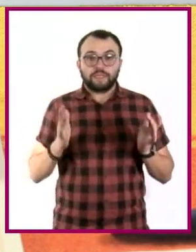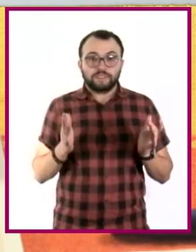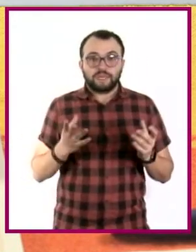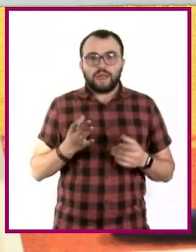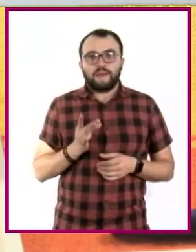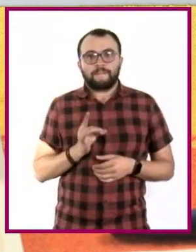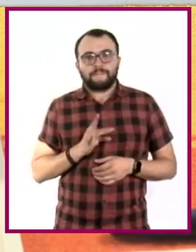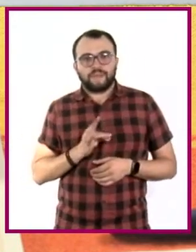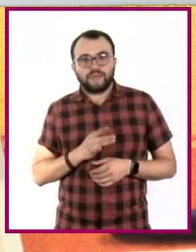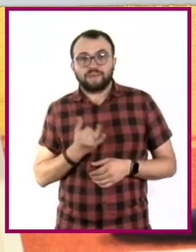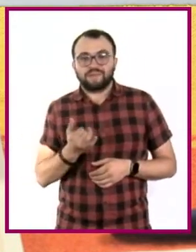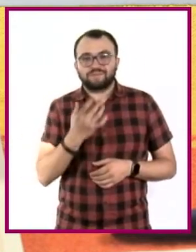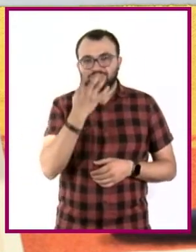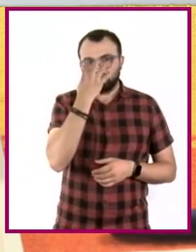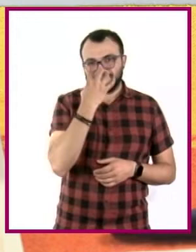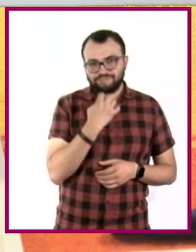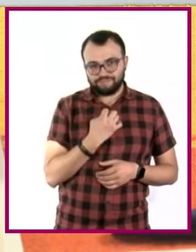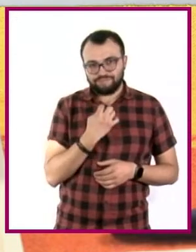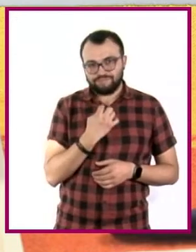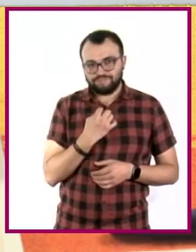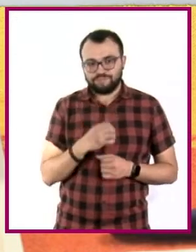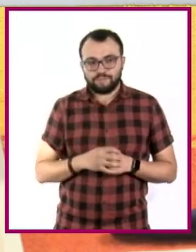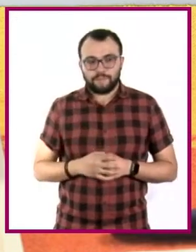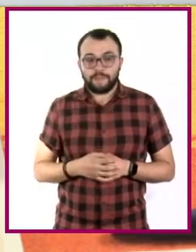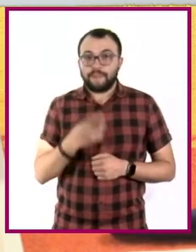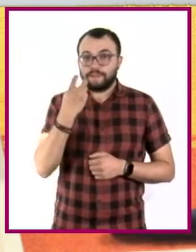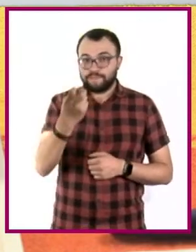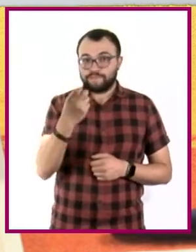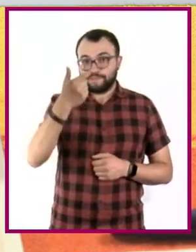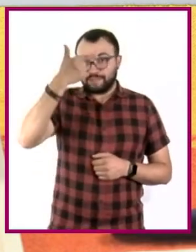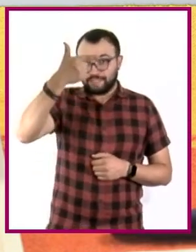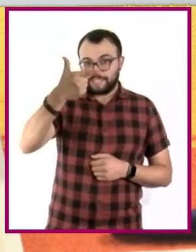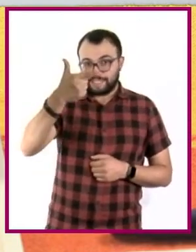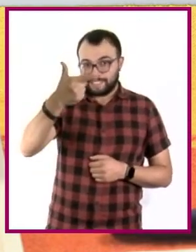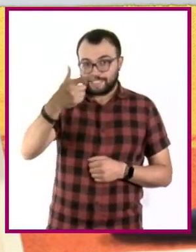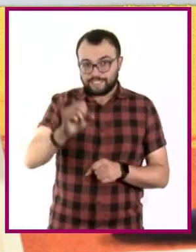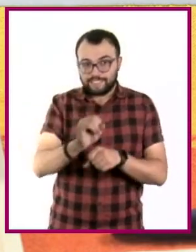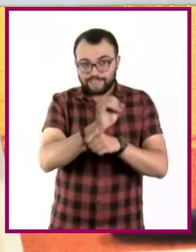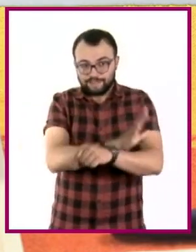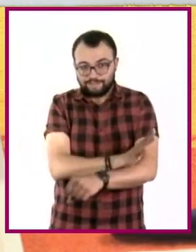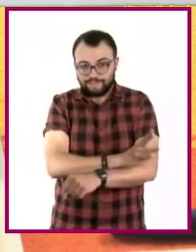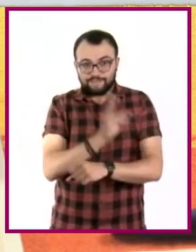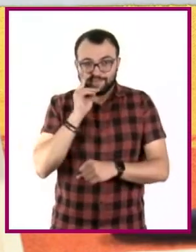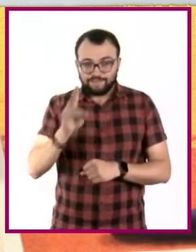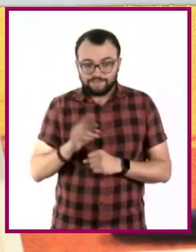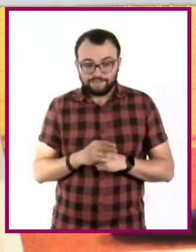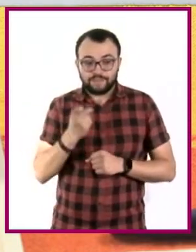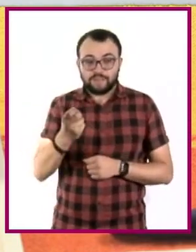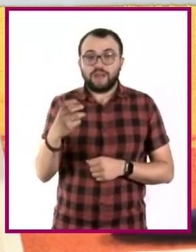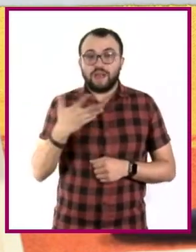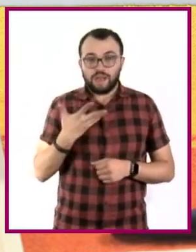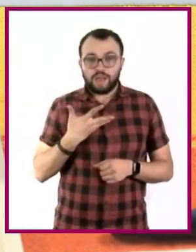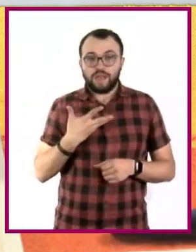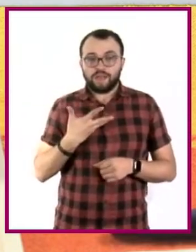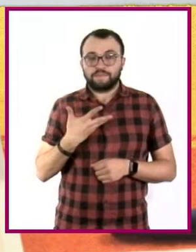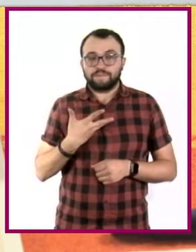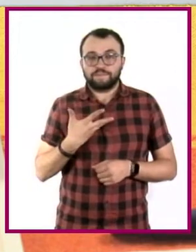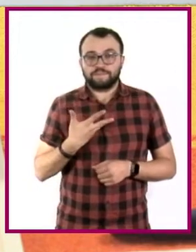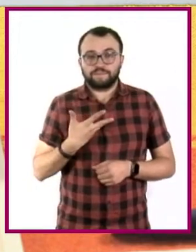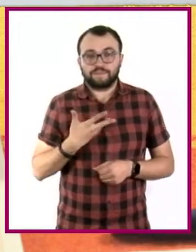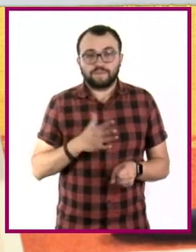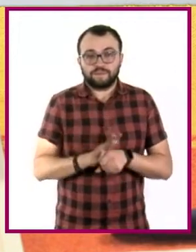el miedo y la tristeza. Estas 7 emociones se han visto que están en